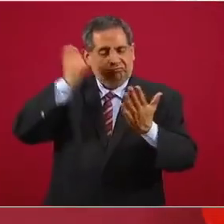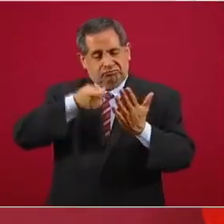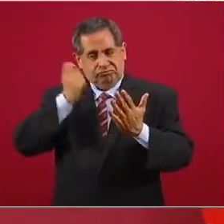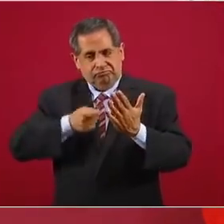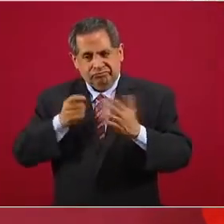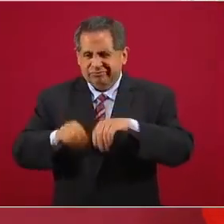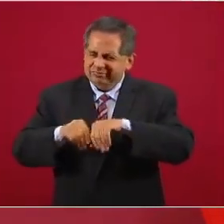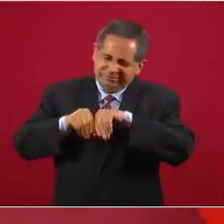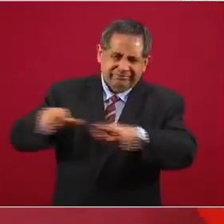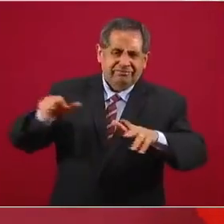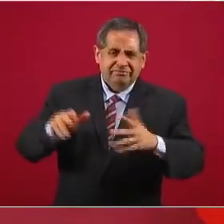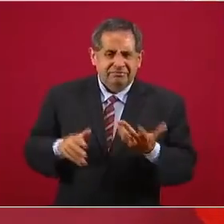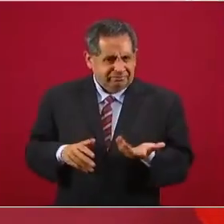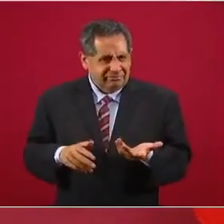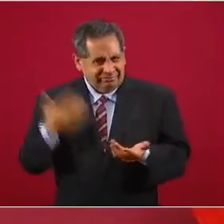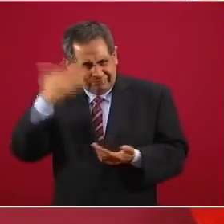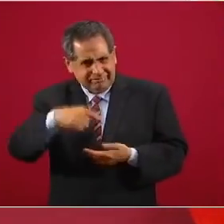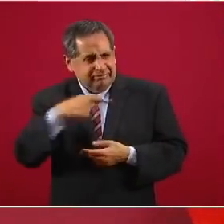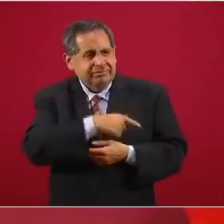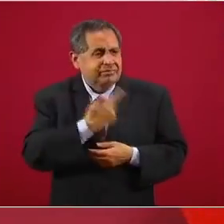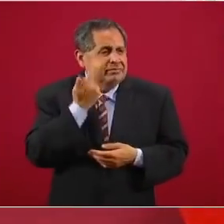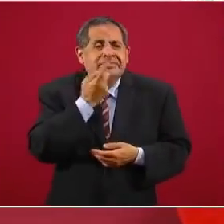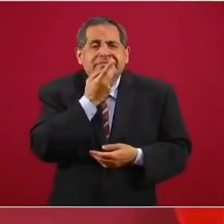y conocer